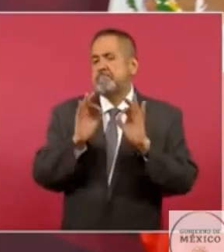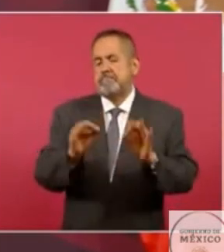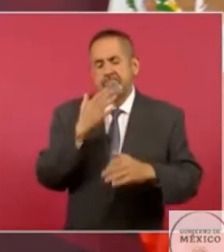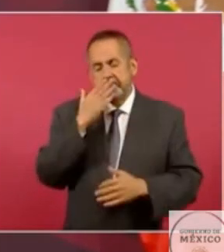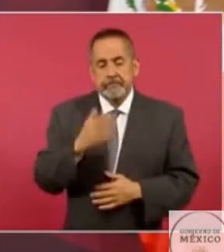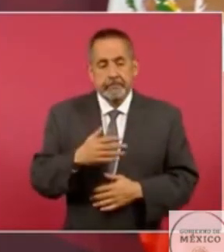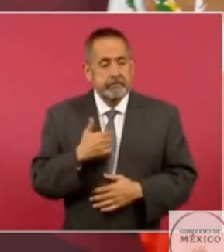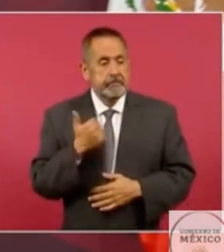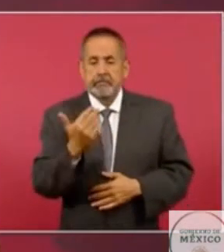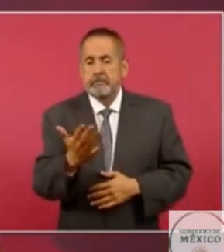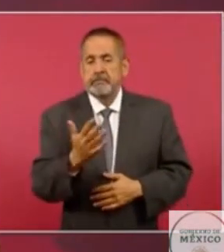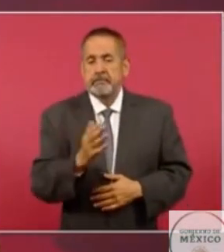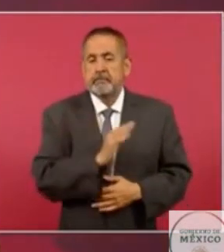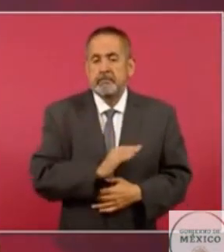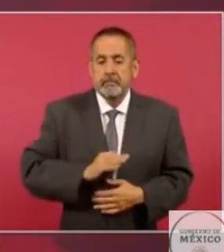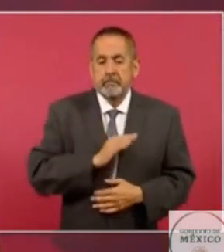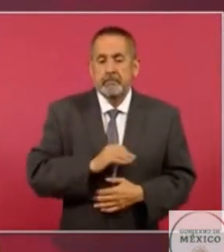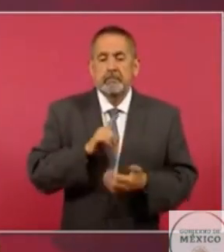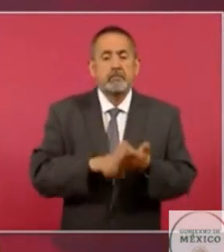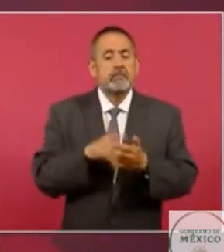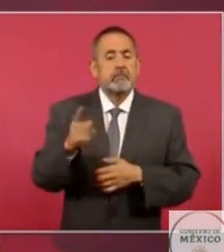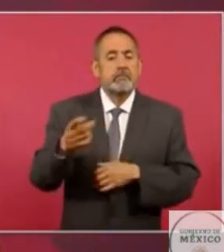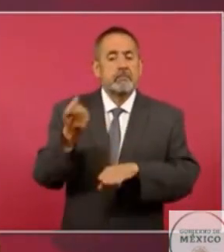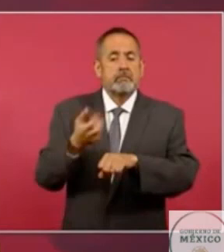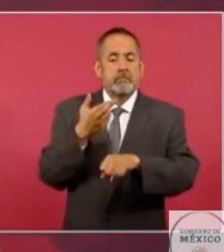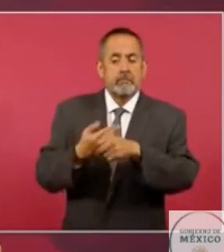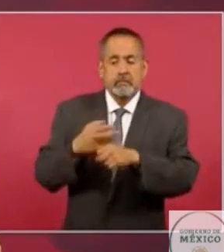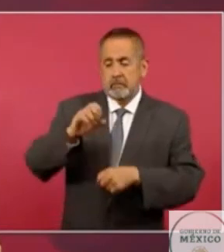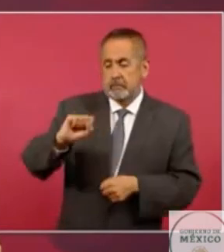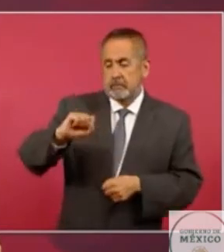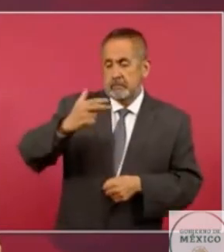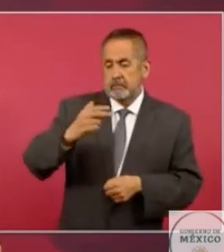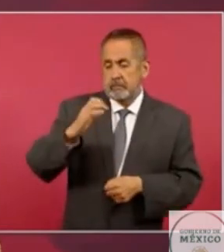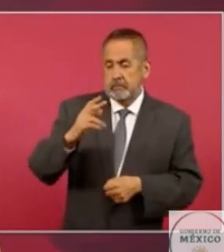Felicito al secretario de Hacienda,